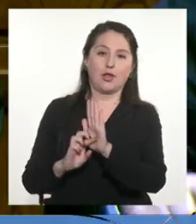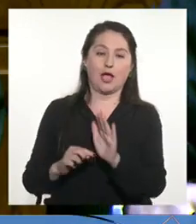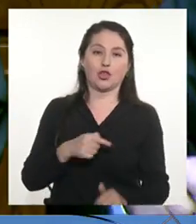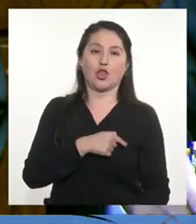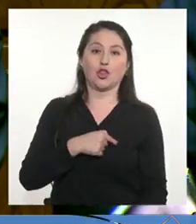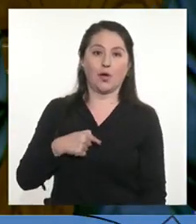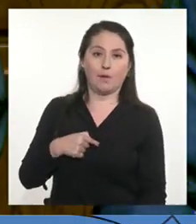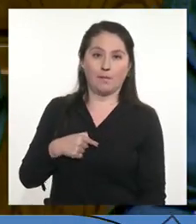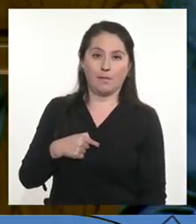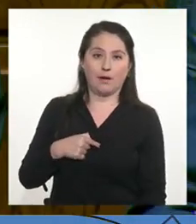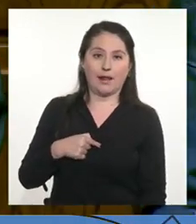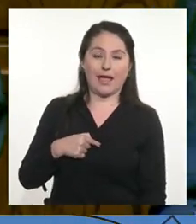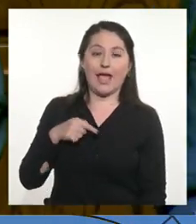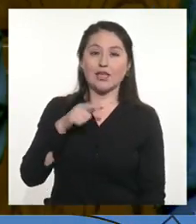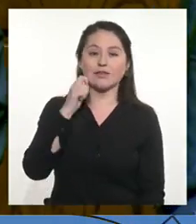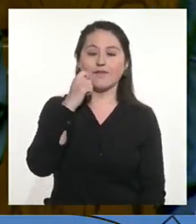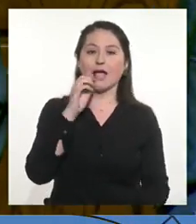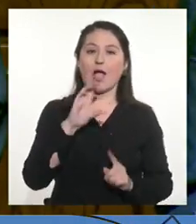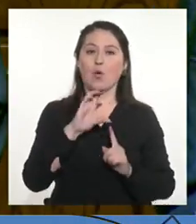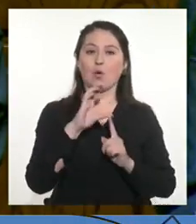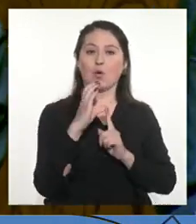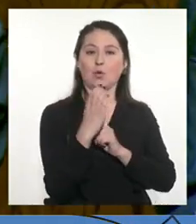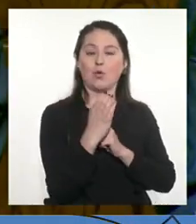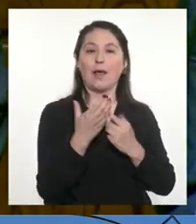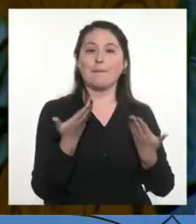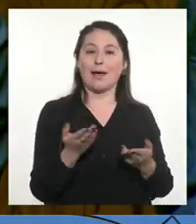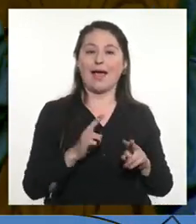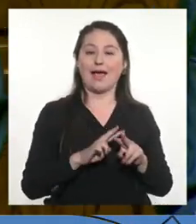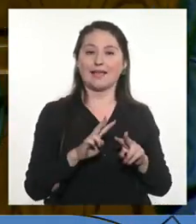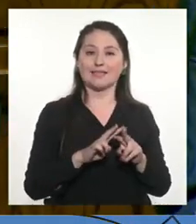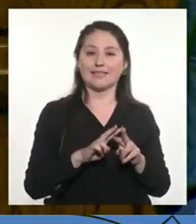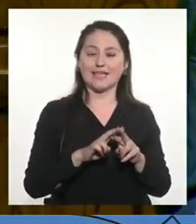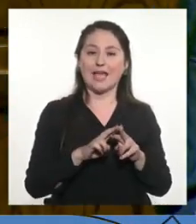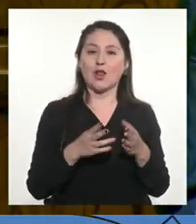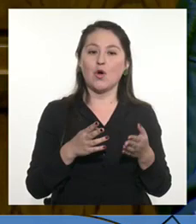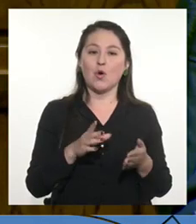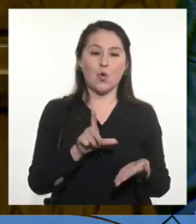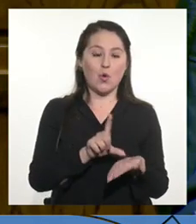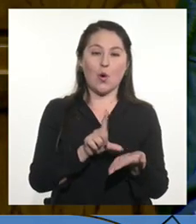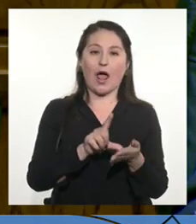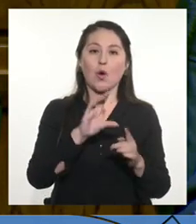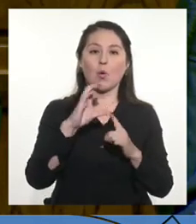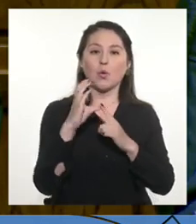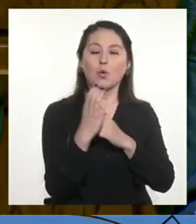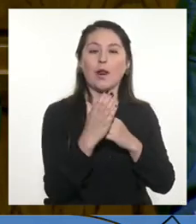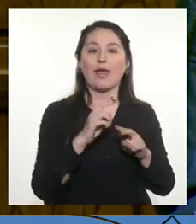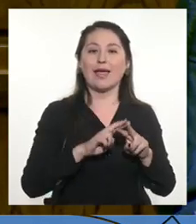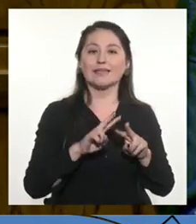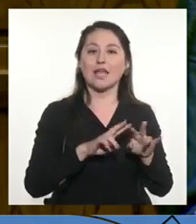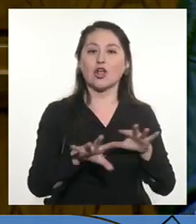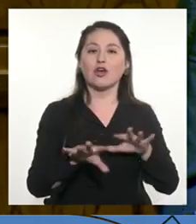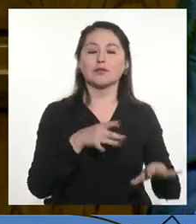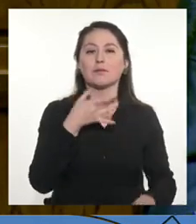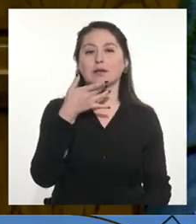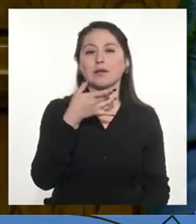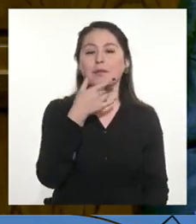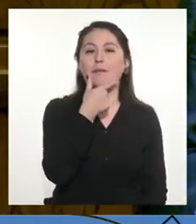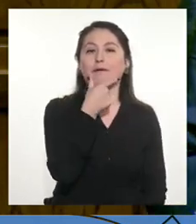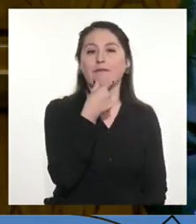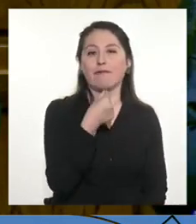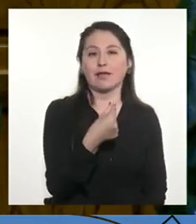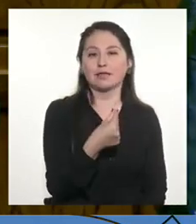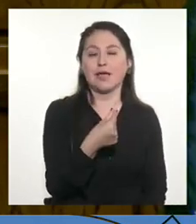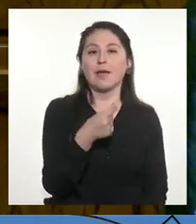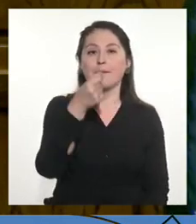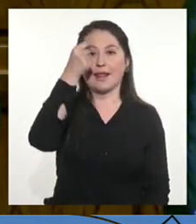tiene que ver con una cultura de tratar de generar escenarios de cultura donde se hagan las cosas más simples más fáciles de entender al